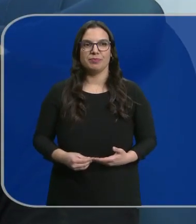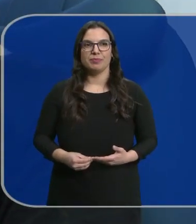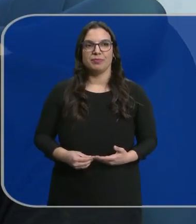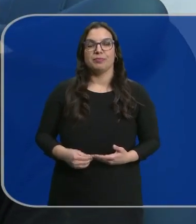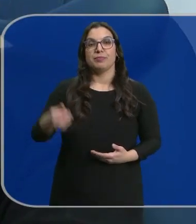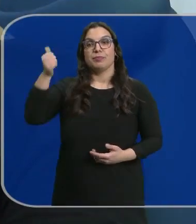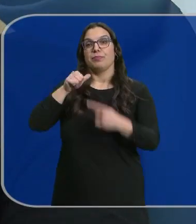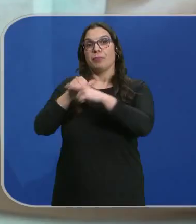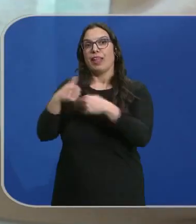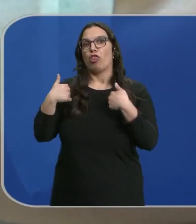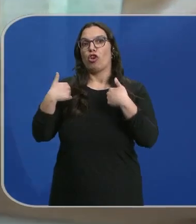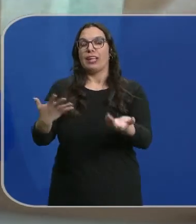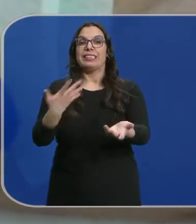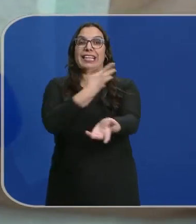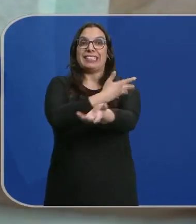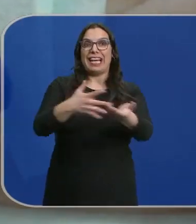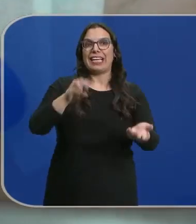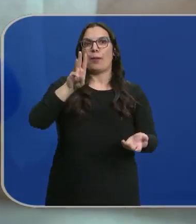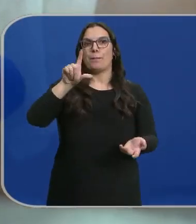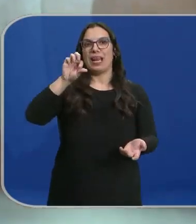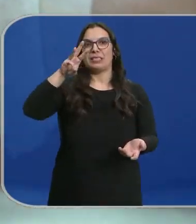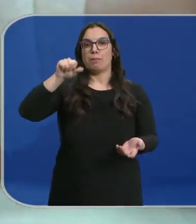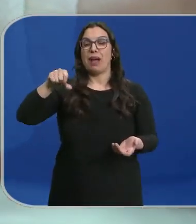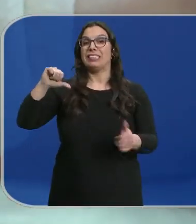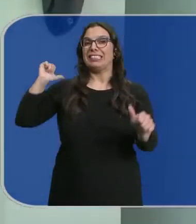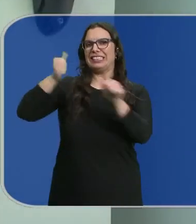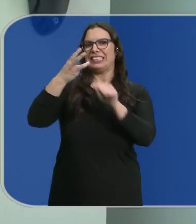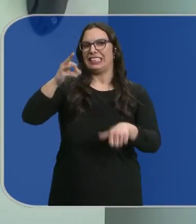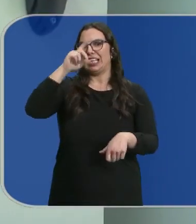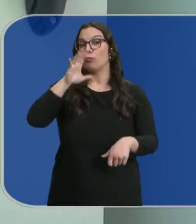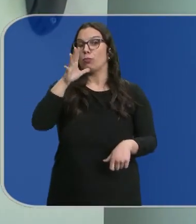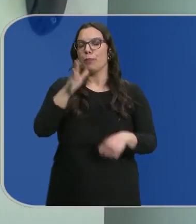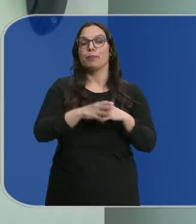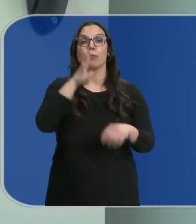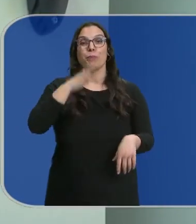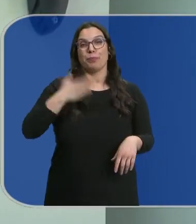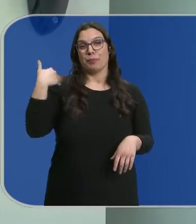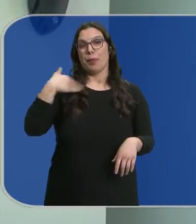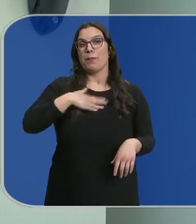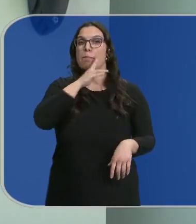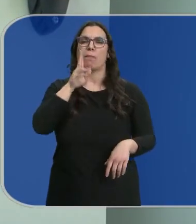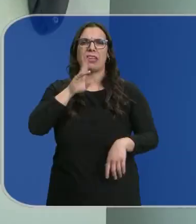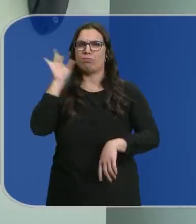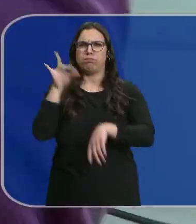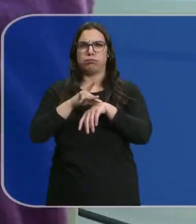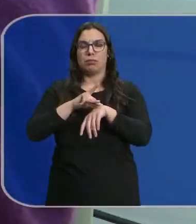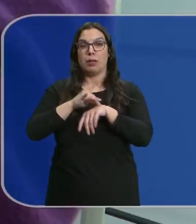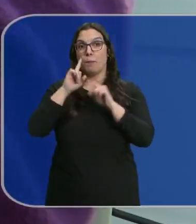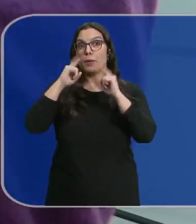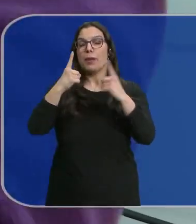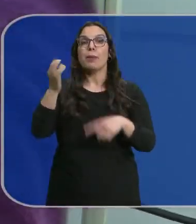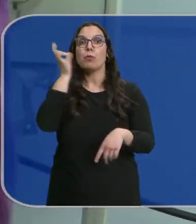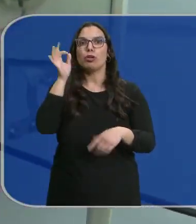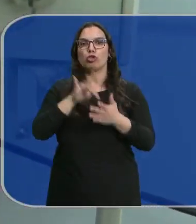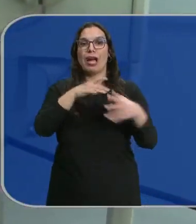Aitor es donante de sangre y plasma desde hace 30 años por una razón personal. Tuve a mi madre muy malita, fue la primera mujer que le hicieron el